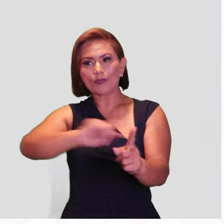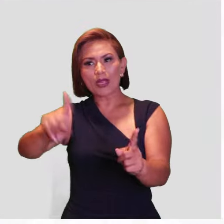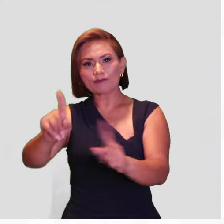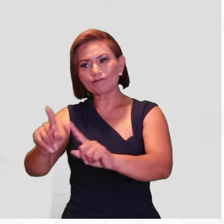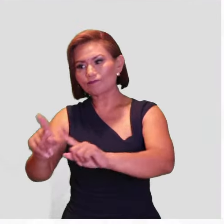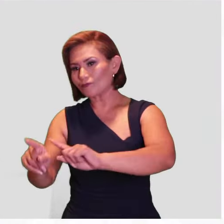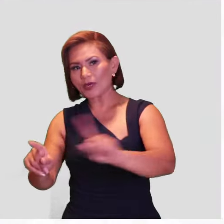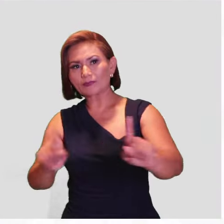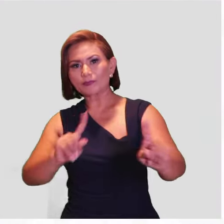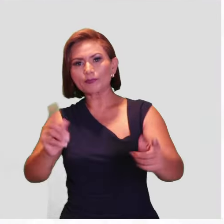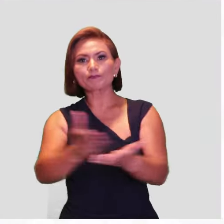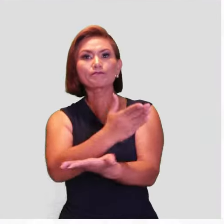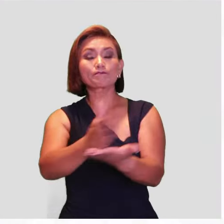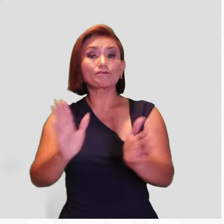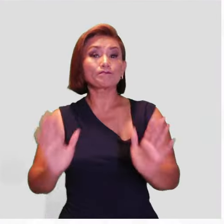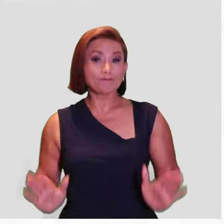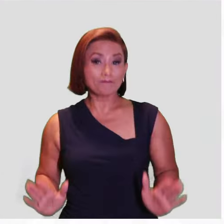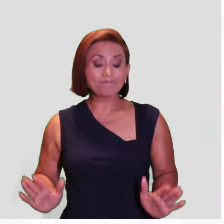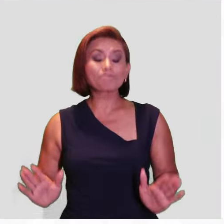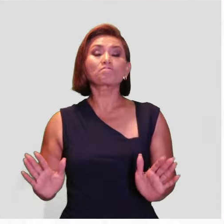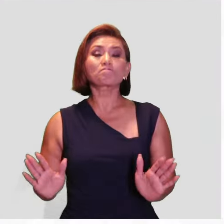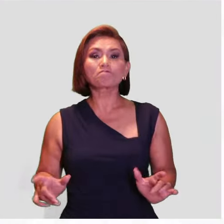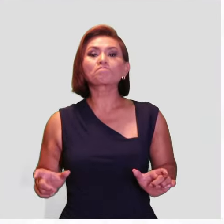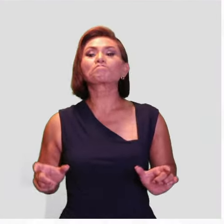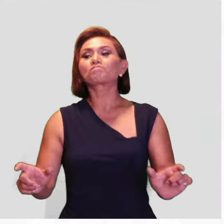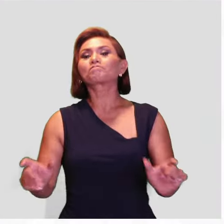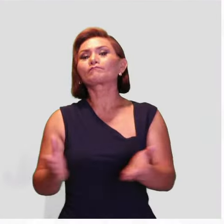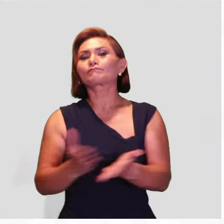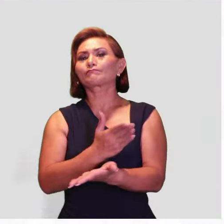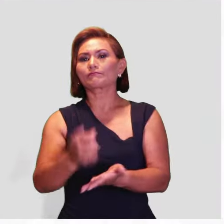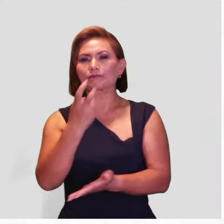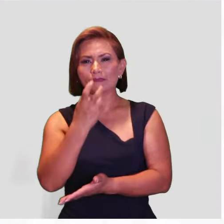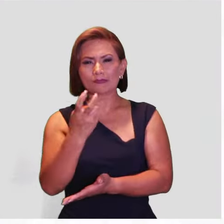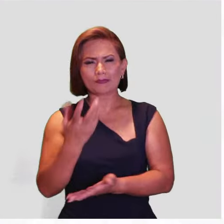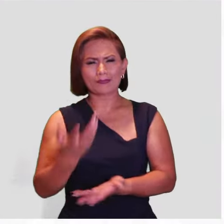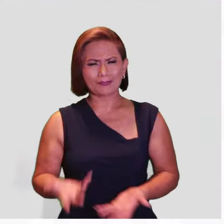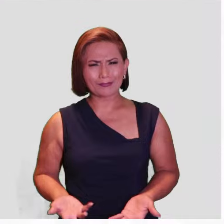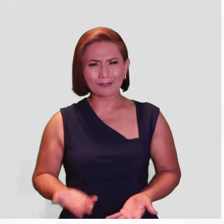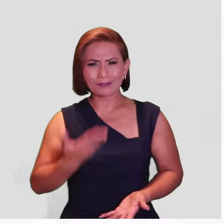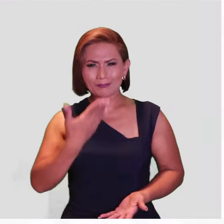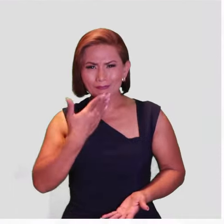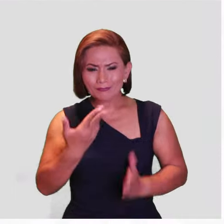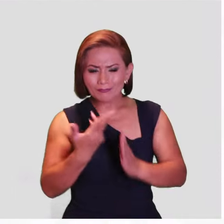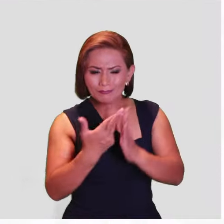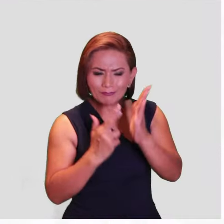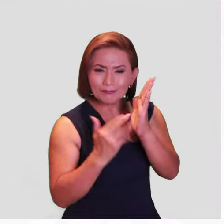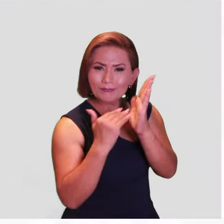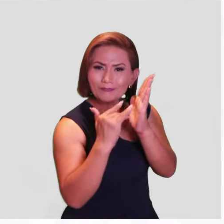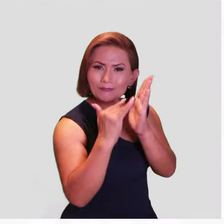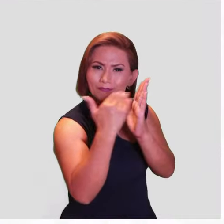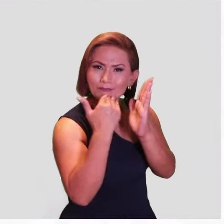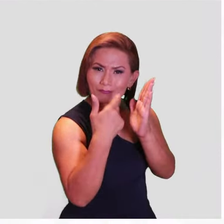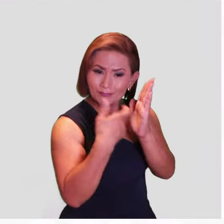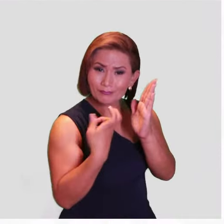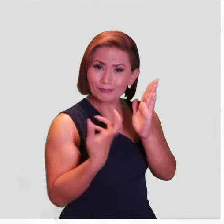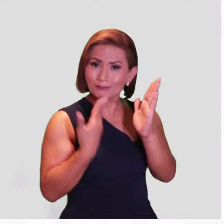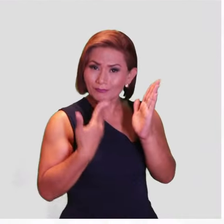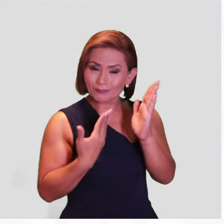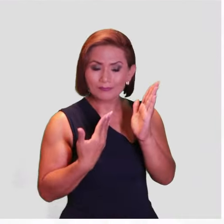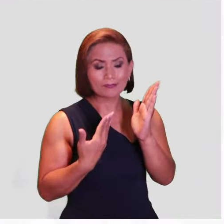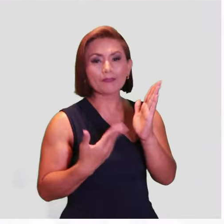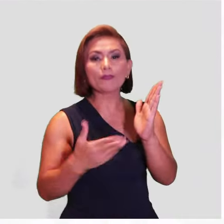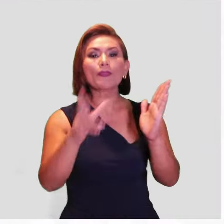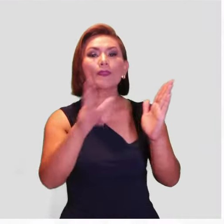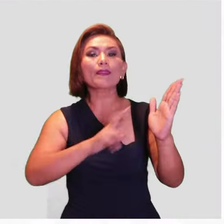puesto de elección popular. Eso es algo que va en contra de la sociedad. El arrendamiento para las